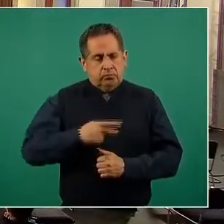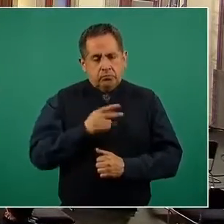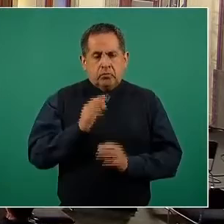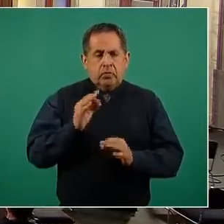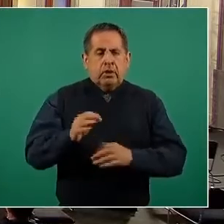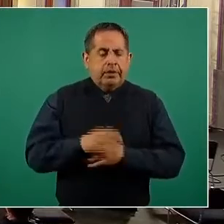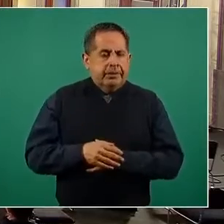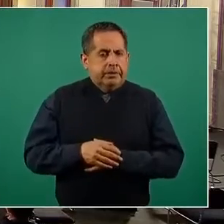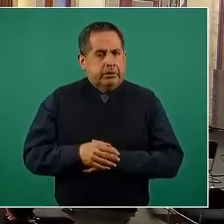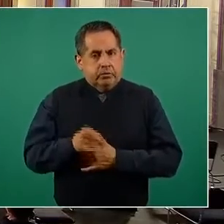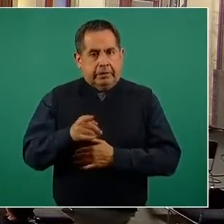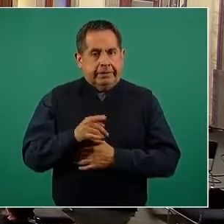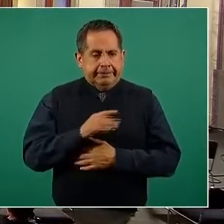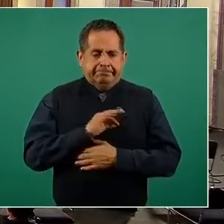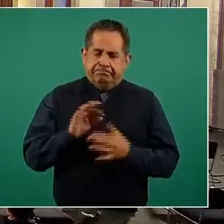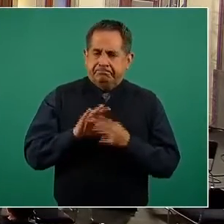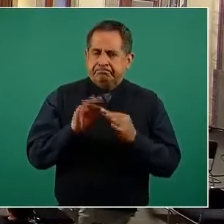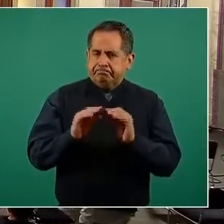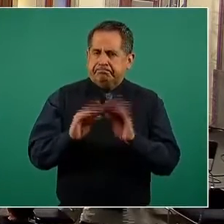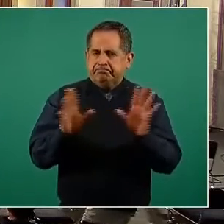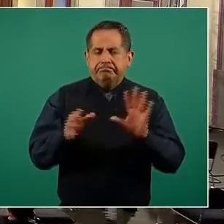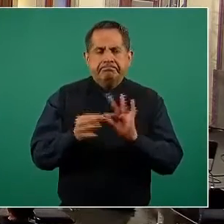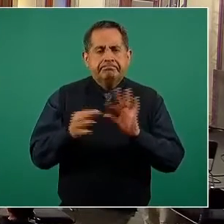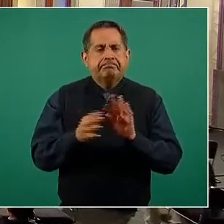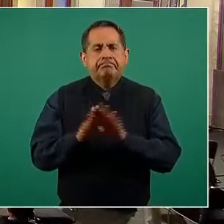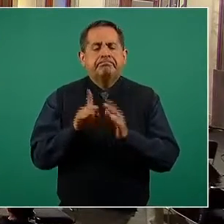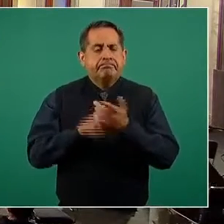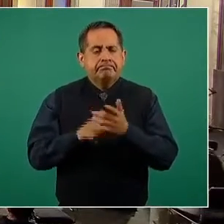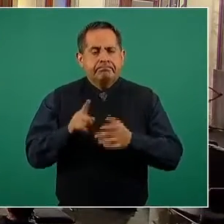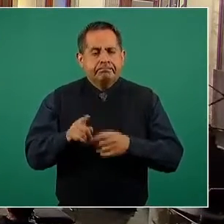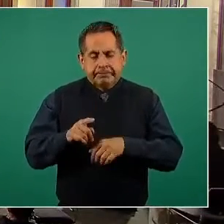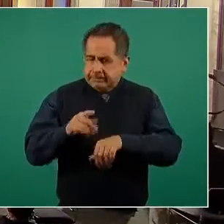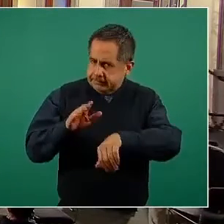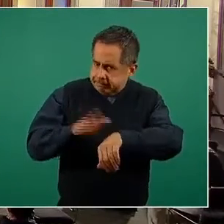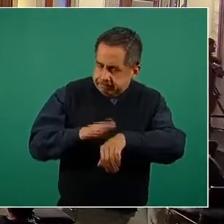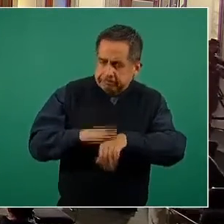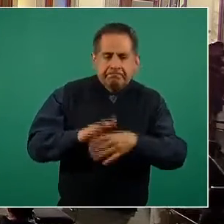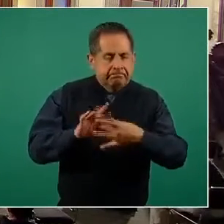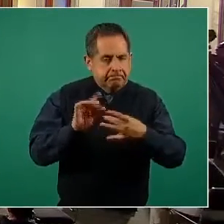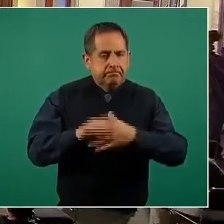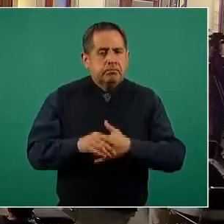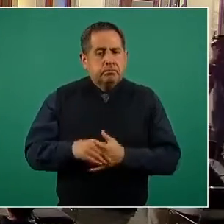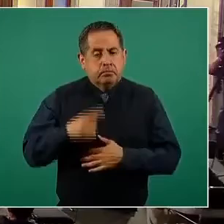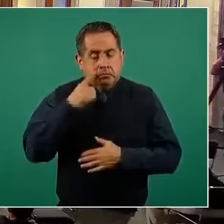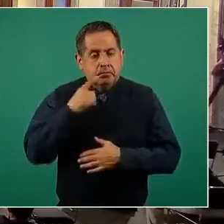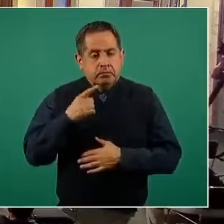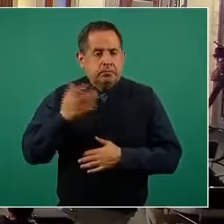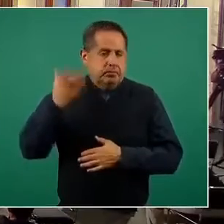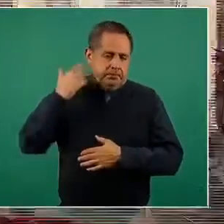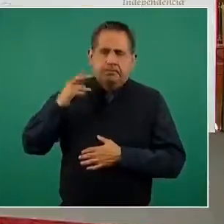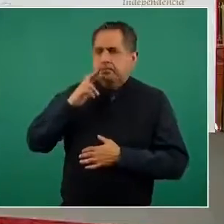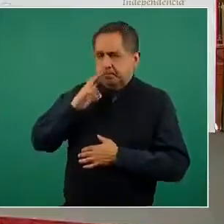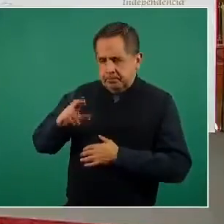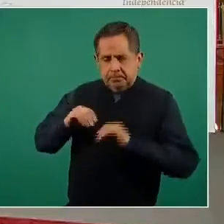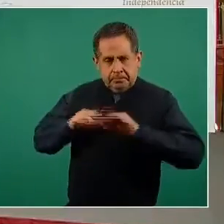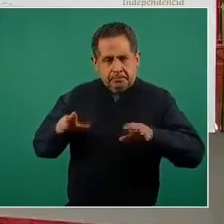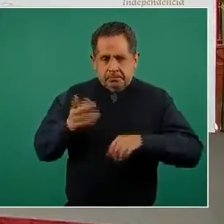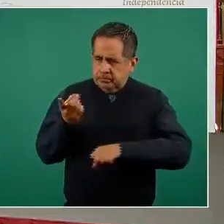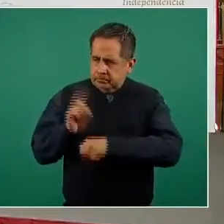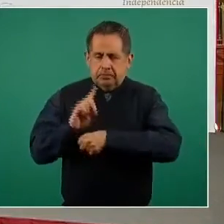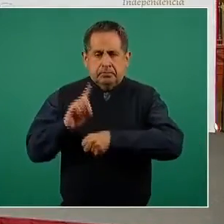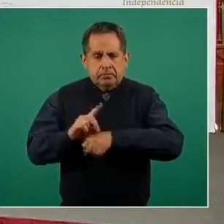porque nos da oportunidad de recalcar este punto. Como hemos reportado y como se reporta día con